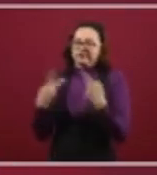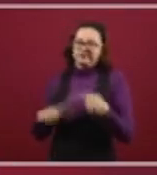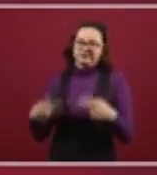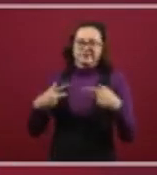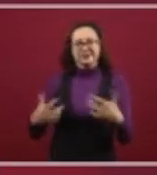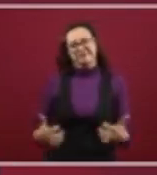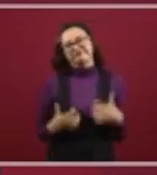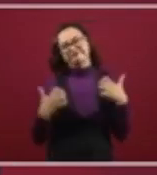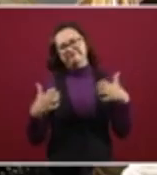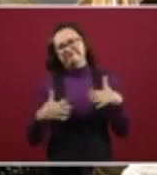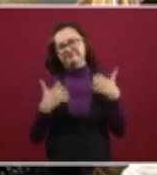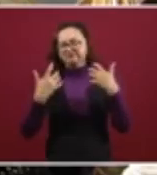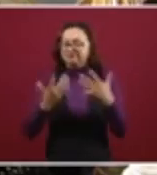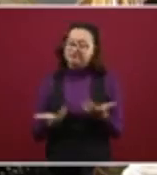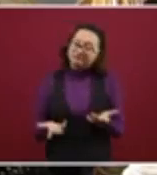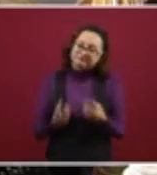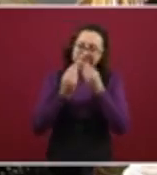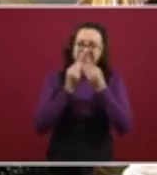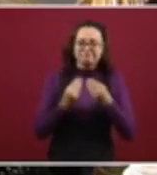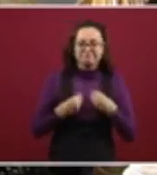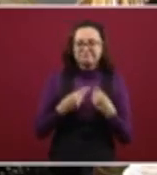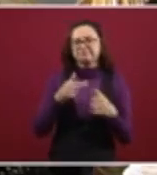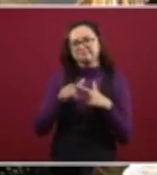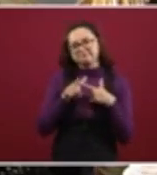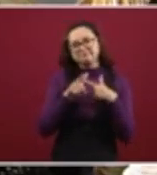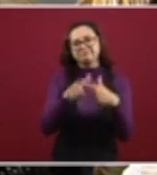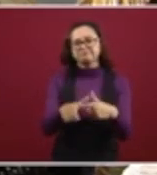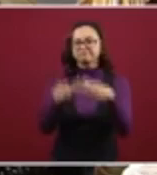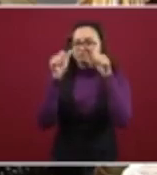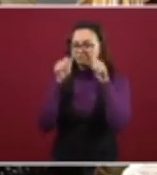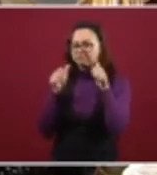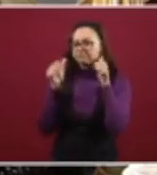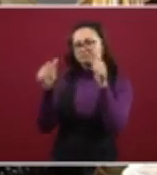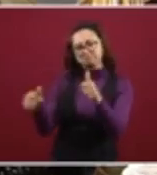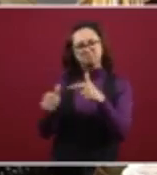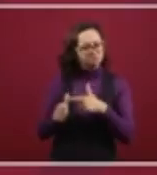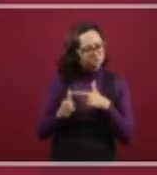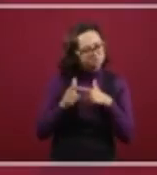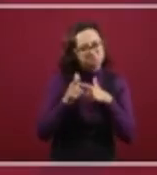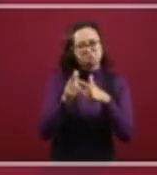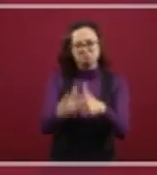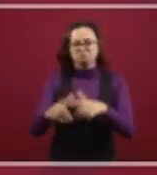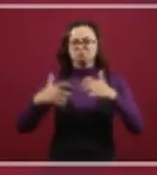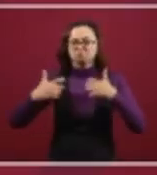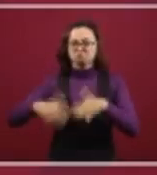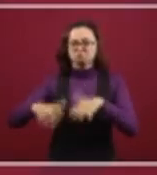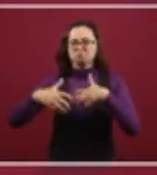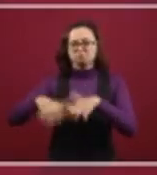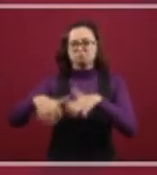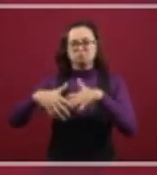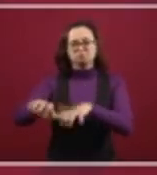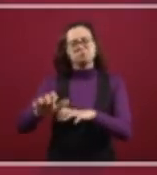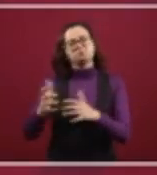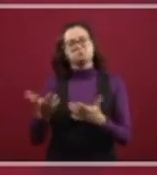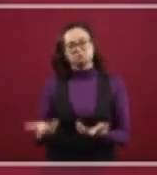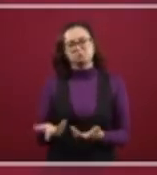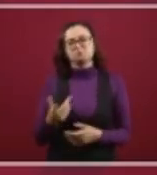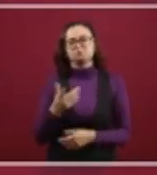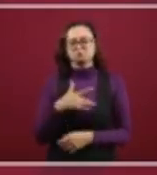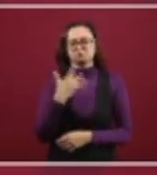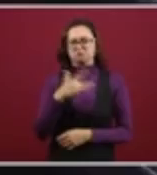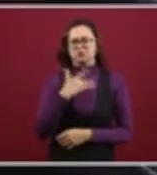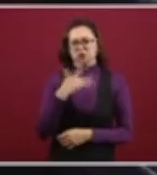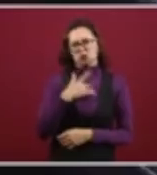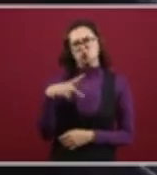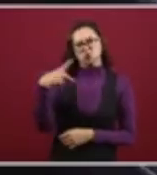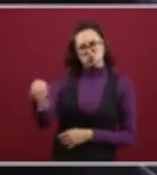Lo seguiremos atendiendo, habrá este tipo de manifestaciones. Consideramos que ellos, insisto, tienen